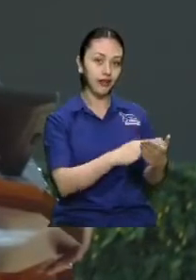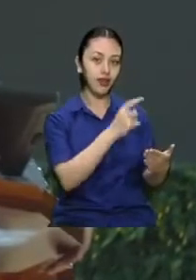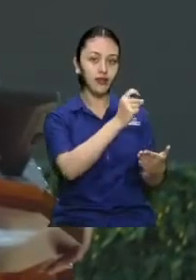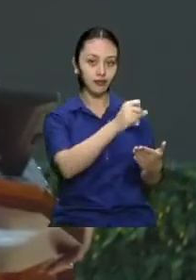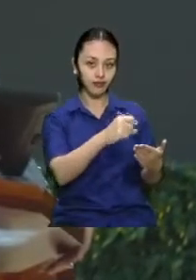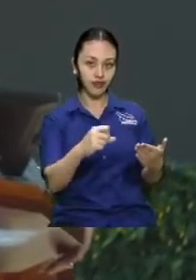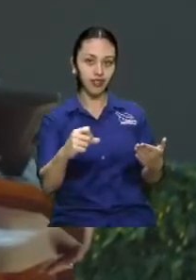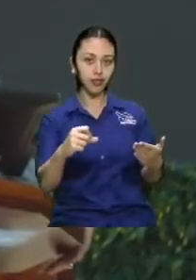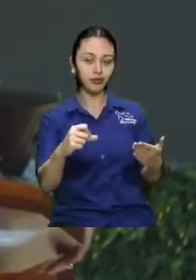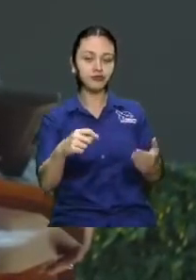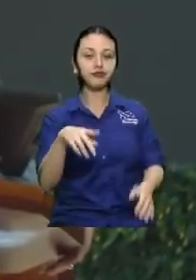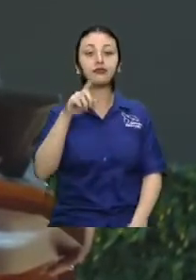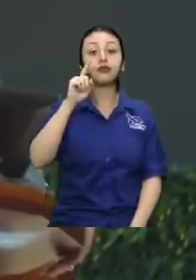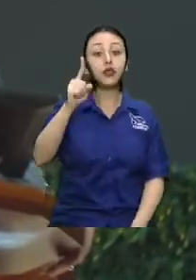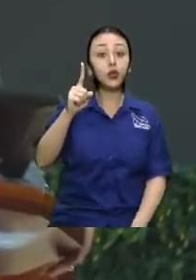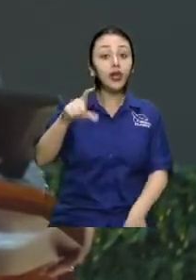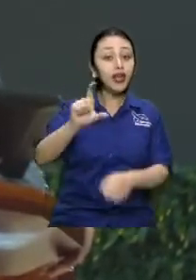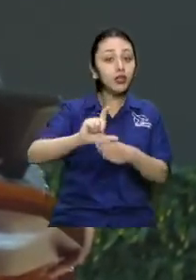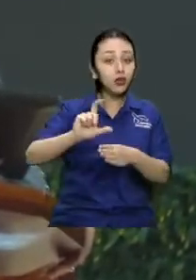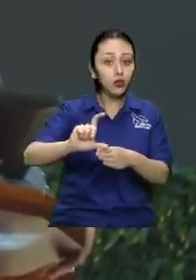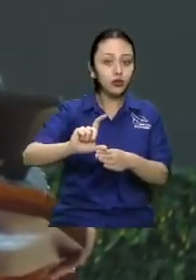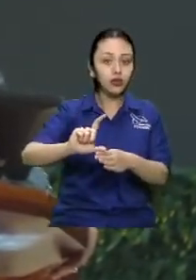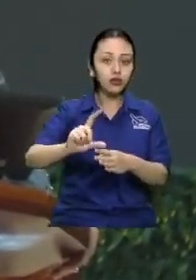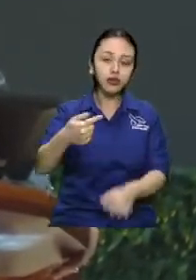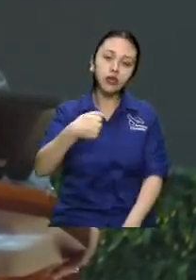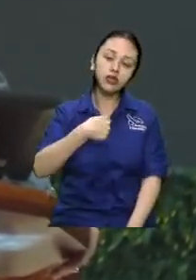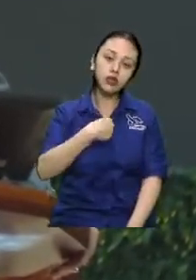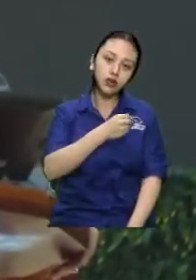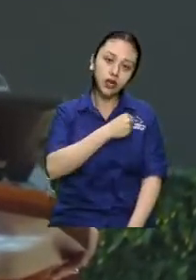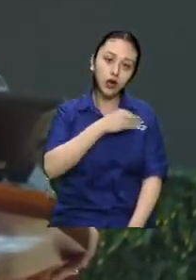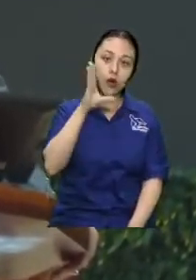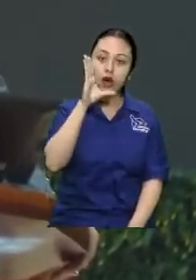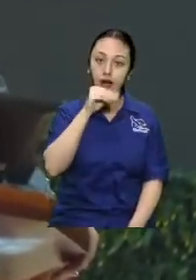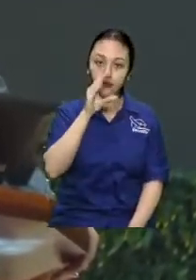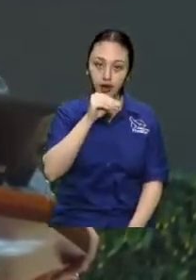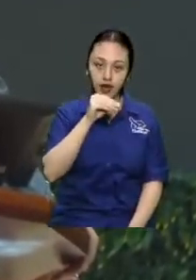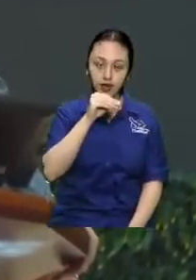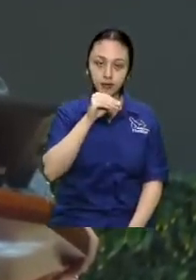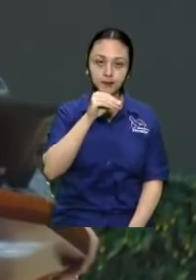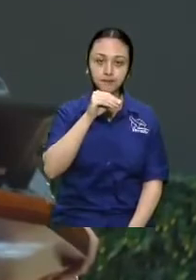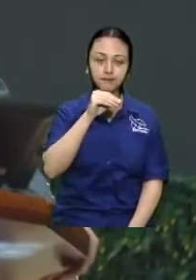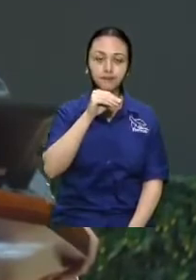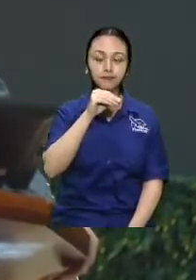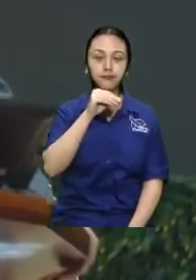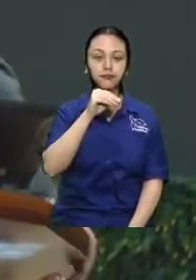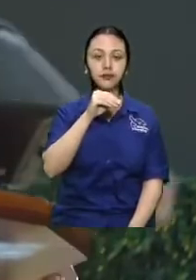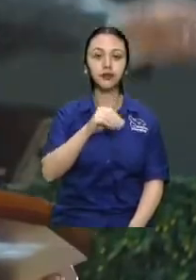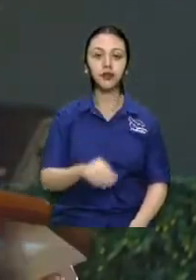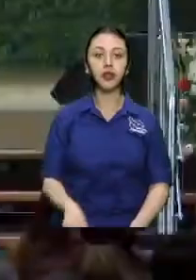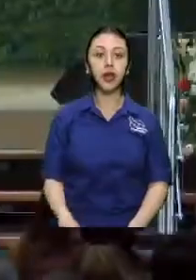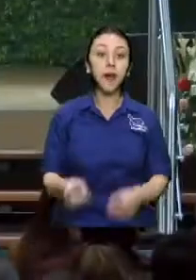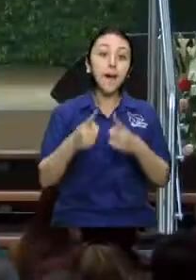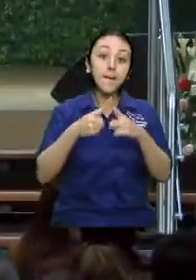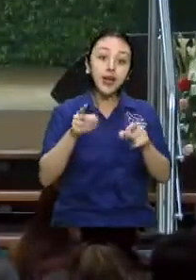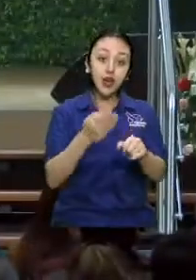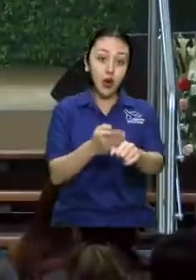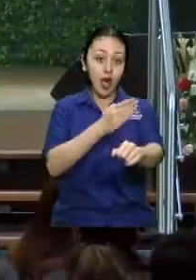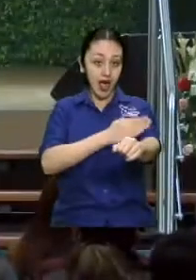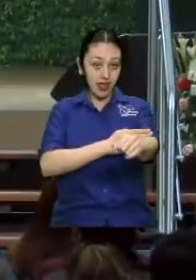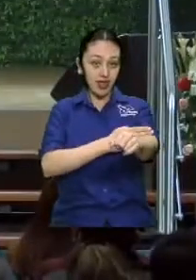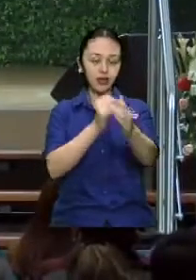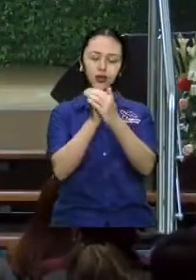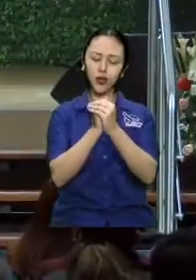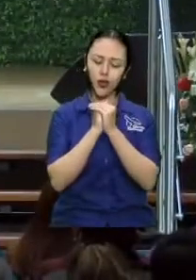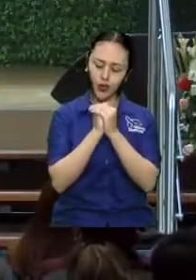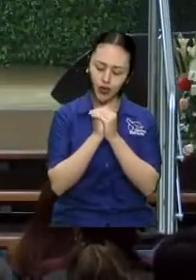palabra. Una de las cosas, y es lo que yo quiero ministrar en esta oportunidad, pero antes quiero hacer una oración antes